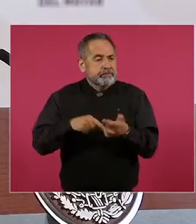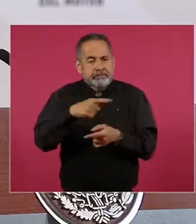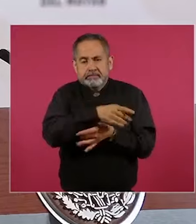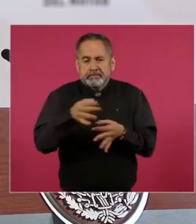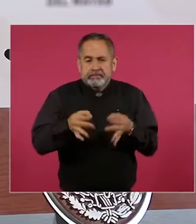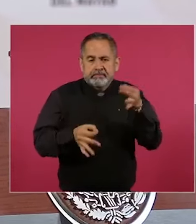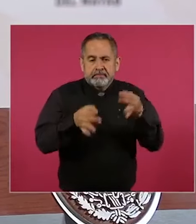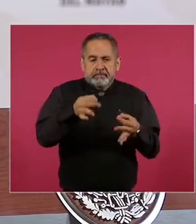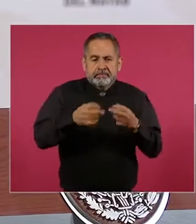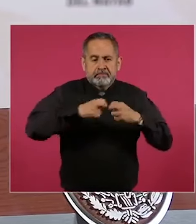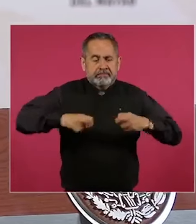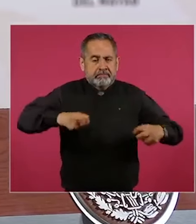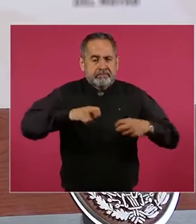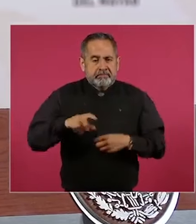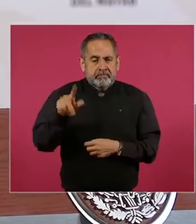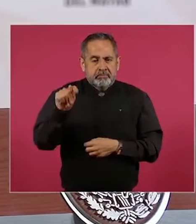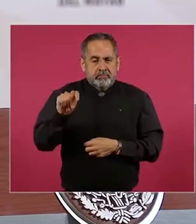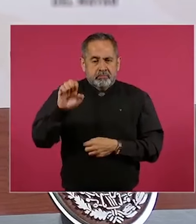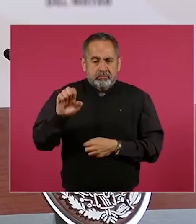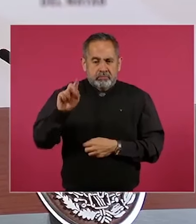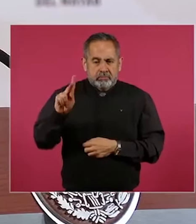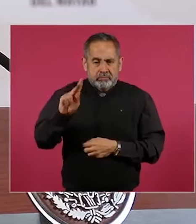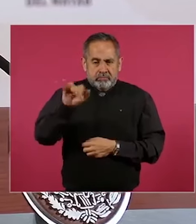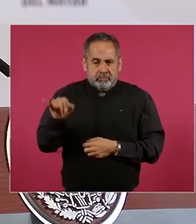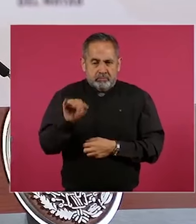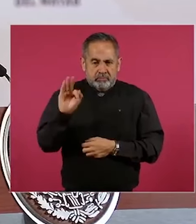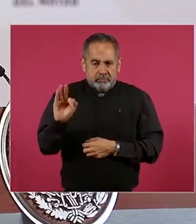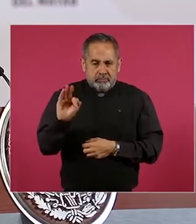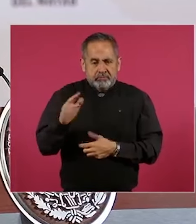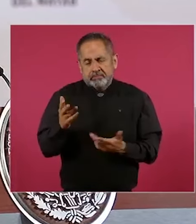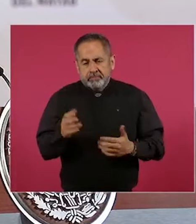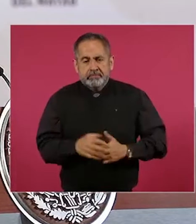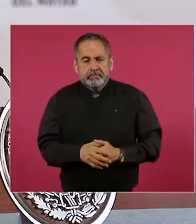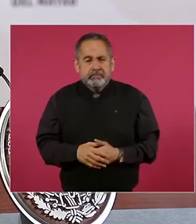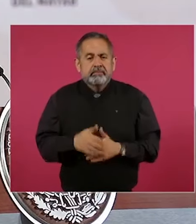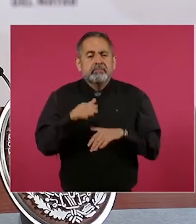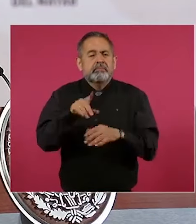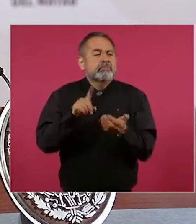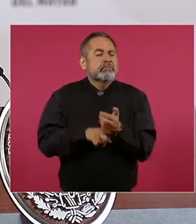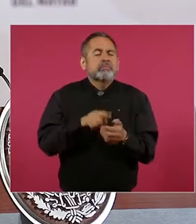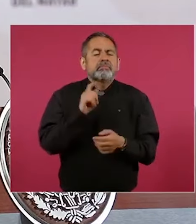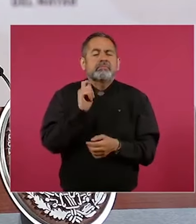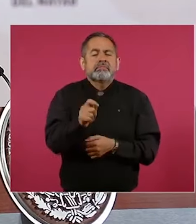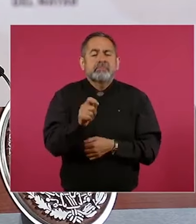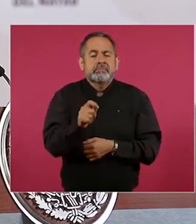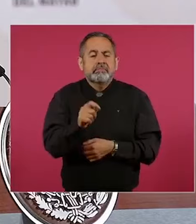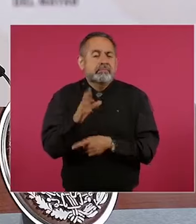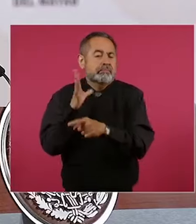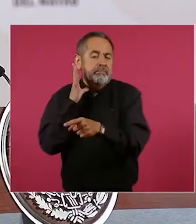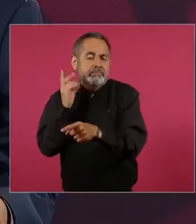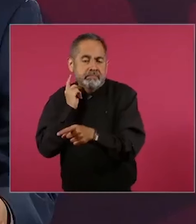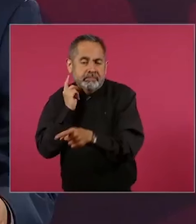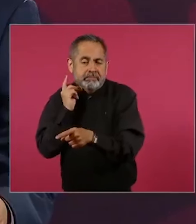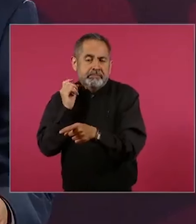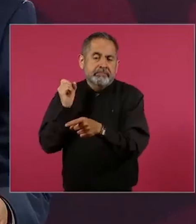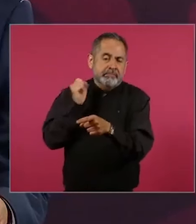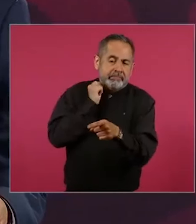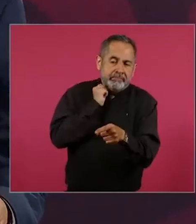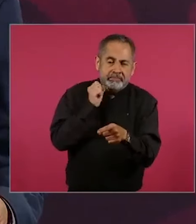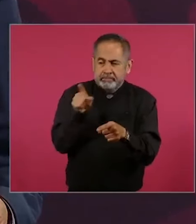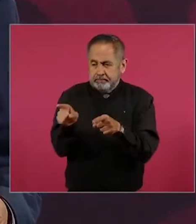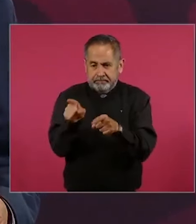Tribunal Electoral. Y acerca de lo que está sucediendo en las cámaras